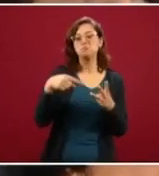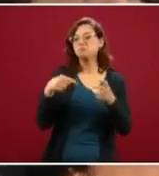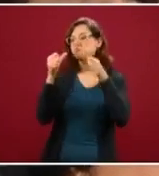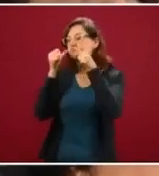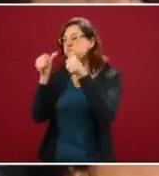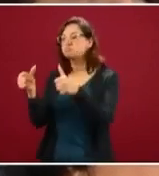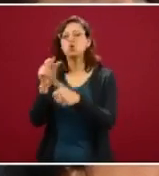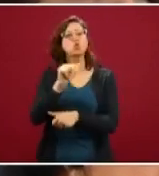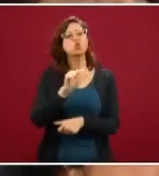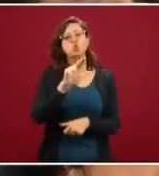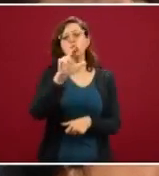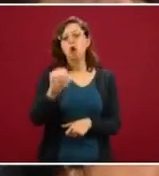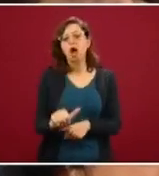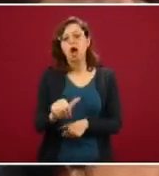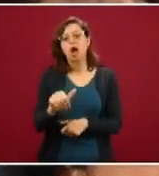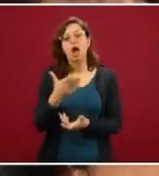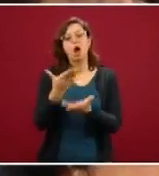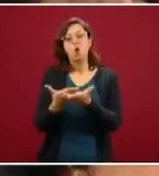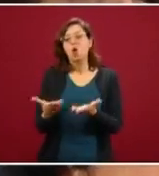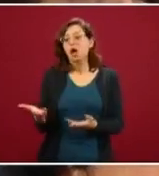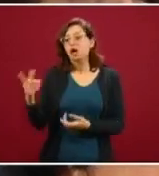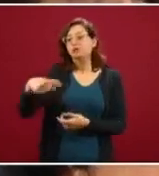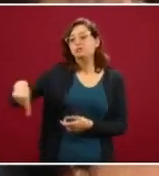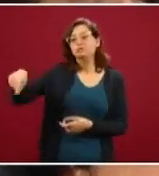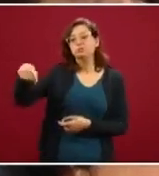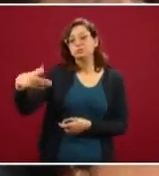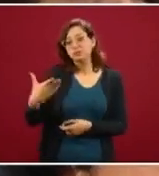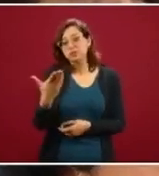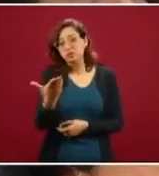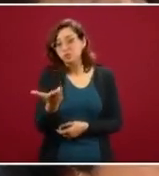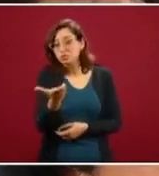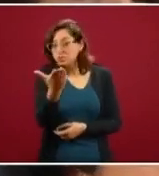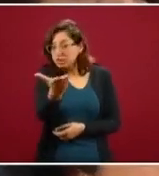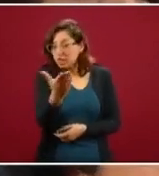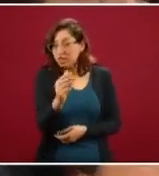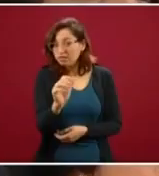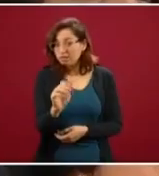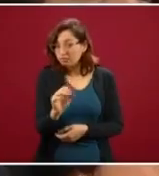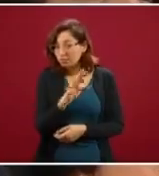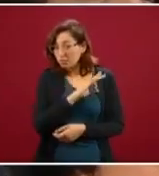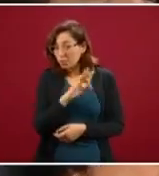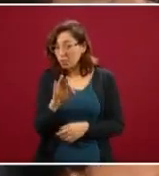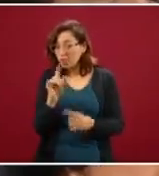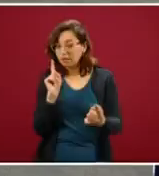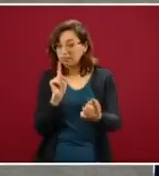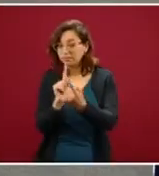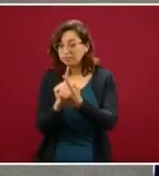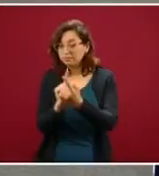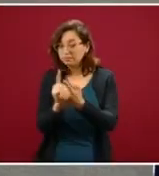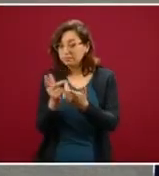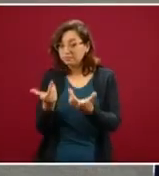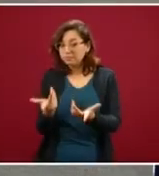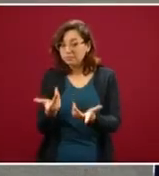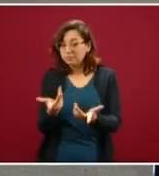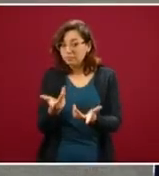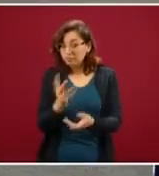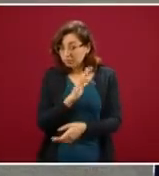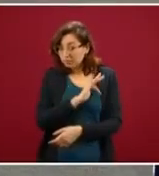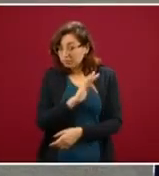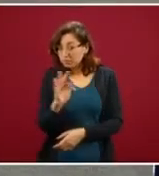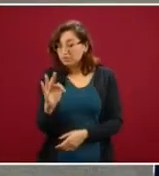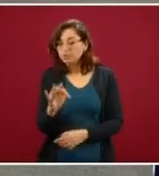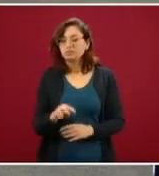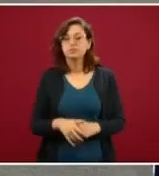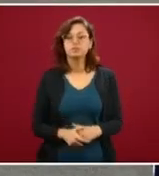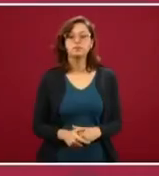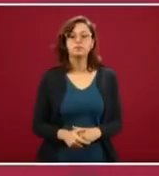están pidiendo una reunión con usted. ¿Qué posibilidades habría? Esa sería mi primera pregunta. Bueno, sí, nada